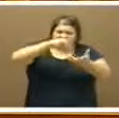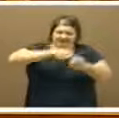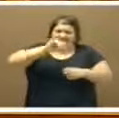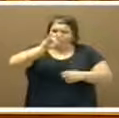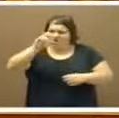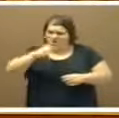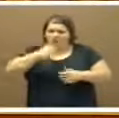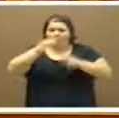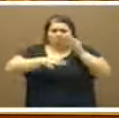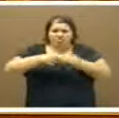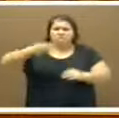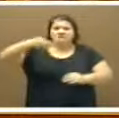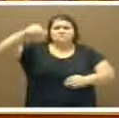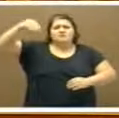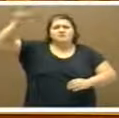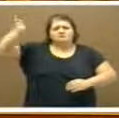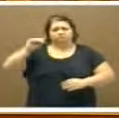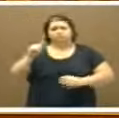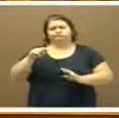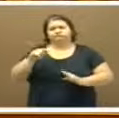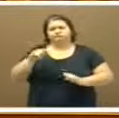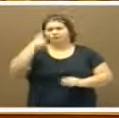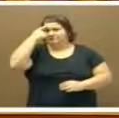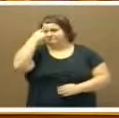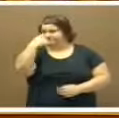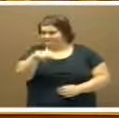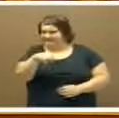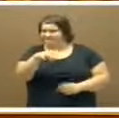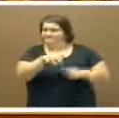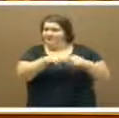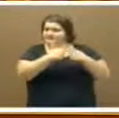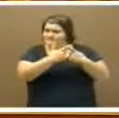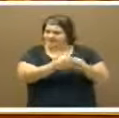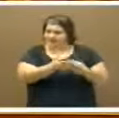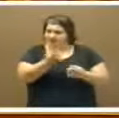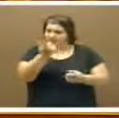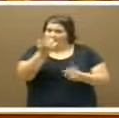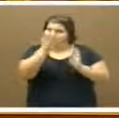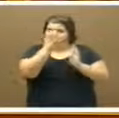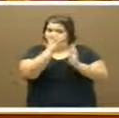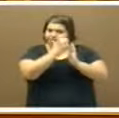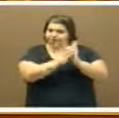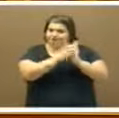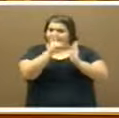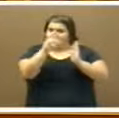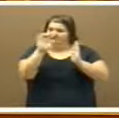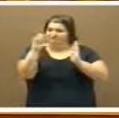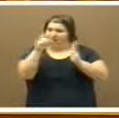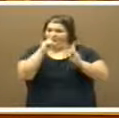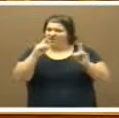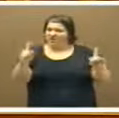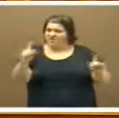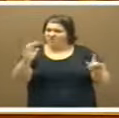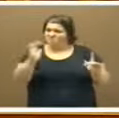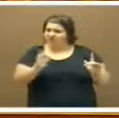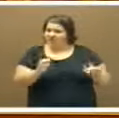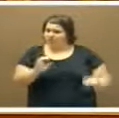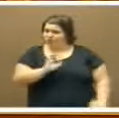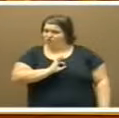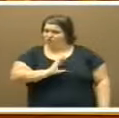judiciales, de verdad se cree que las economías familiares van a estar mejor con una mísera bajada de 20 euros al año, señor consejero?